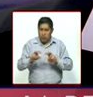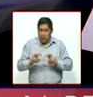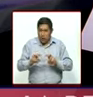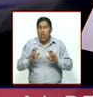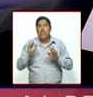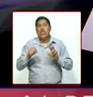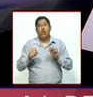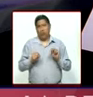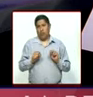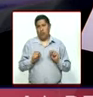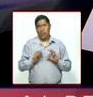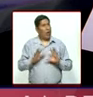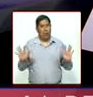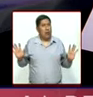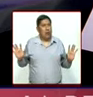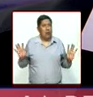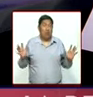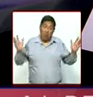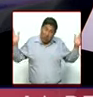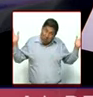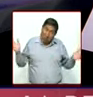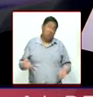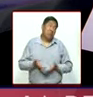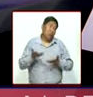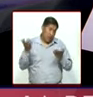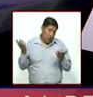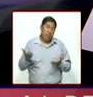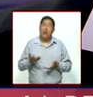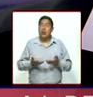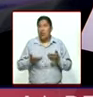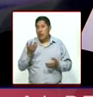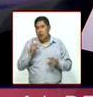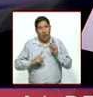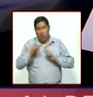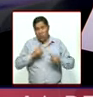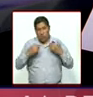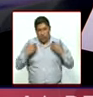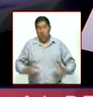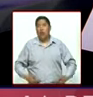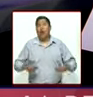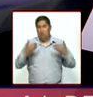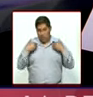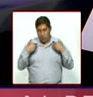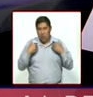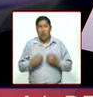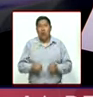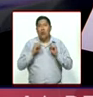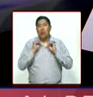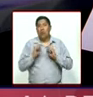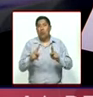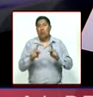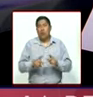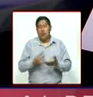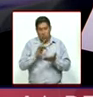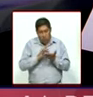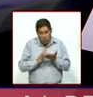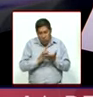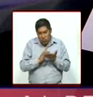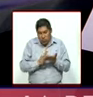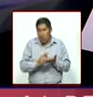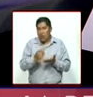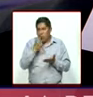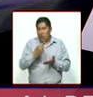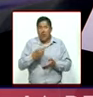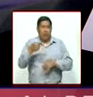sea identificar mucho más temprano si es alguna célula cancerosa te da la oportunidad de hacer un tratamiento y más